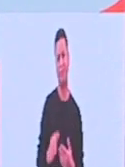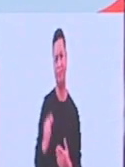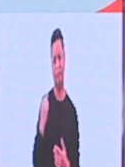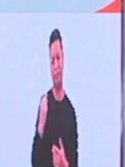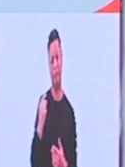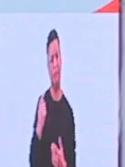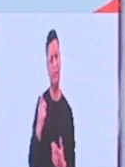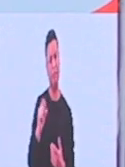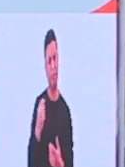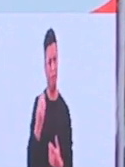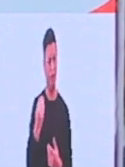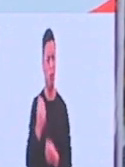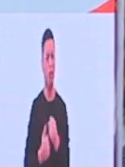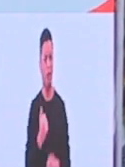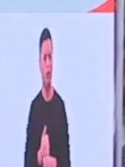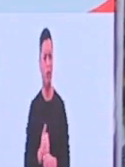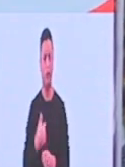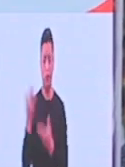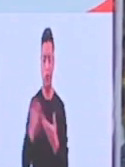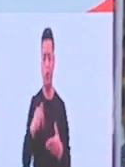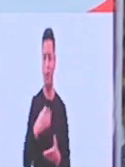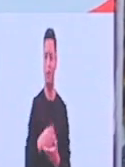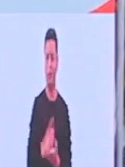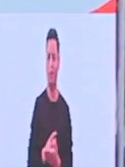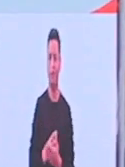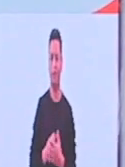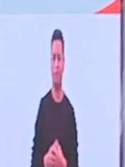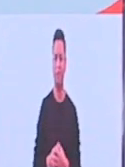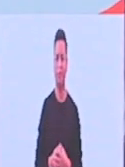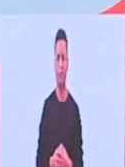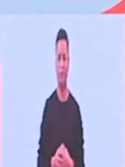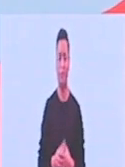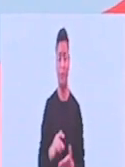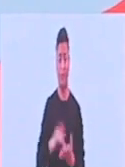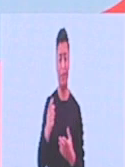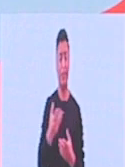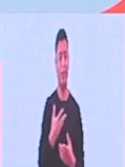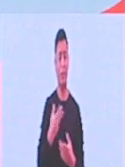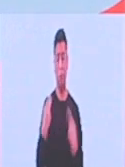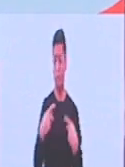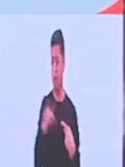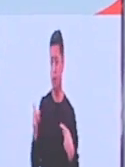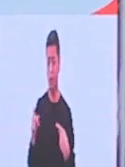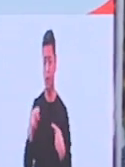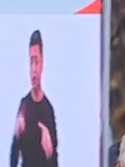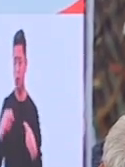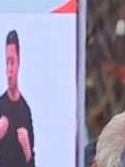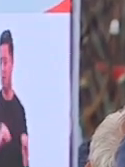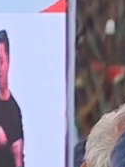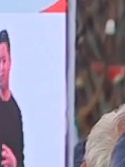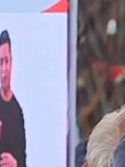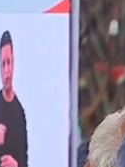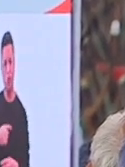29 años yo llegué a esta ciudad y gracias a que tuve gente que no me dejó solo, ni a mí ni